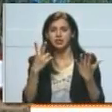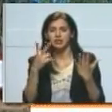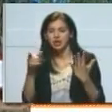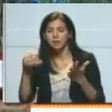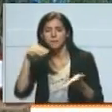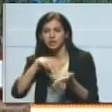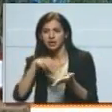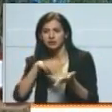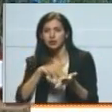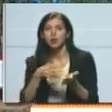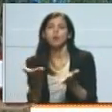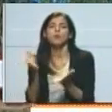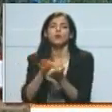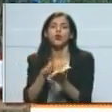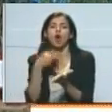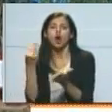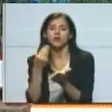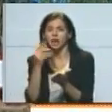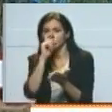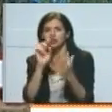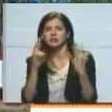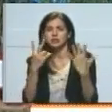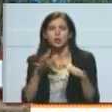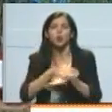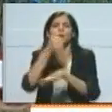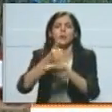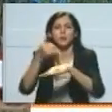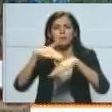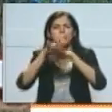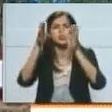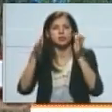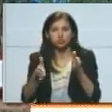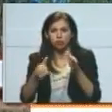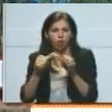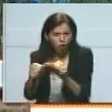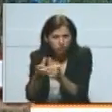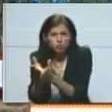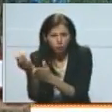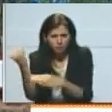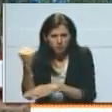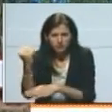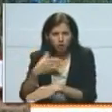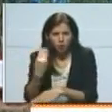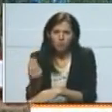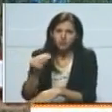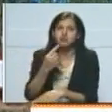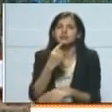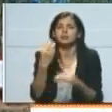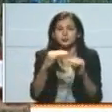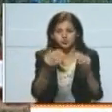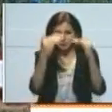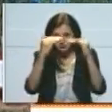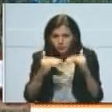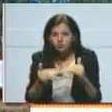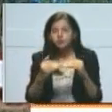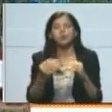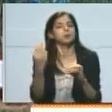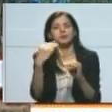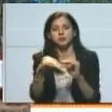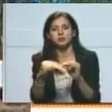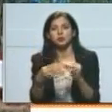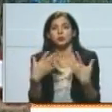el gran responsable Reverol. Van a seguir asesinando jóvenes. José Brito, urgente,